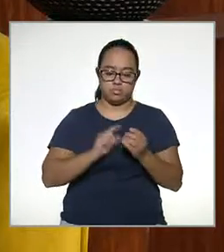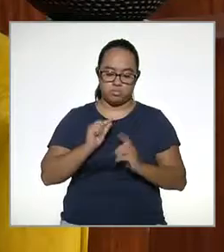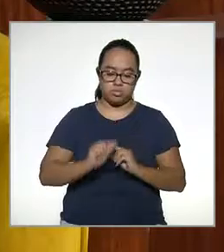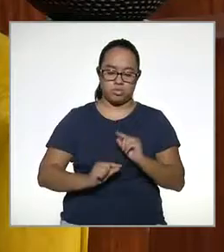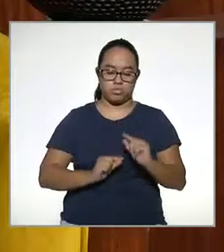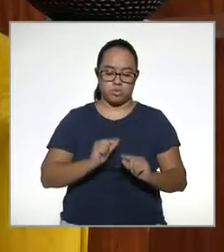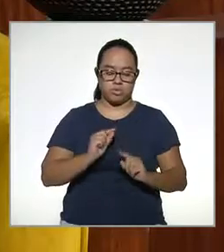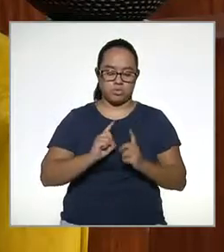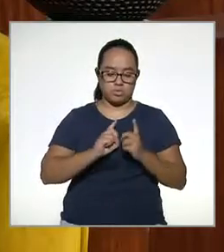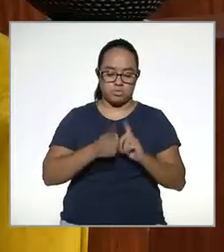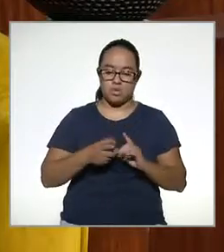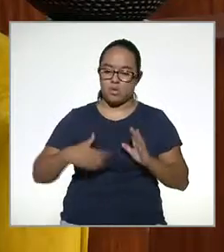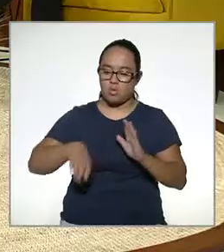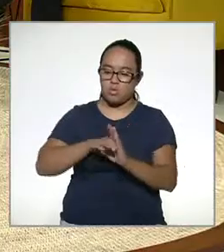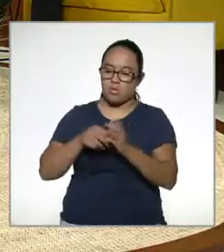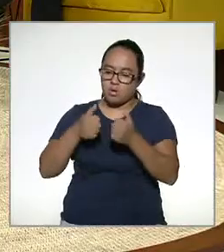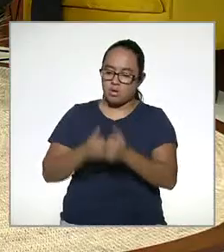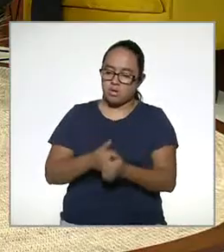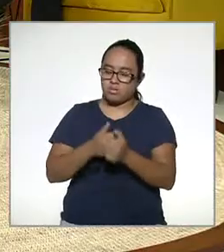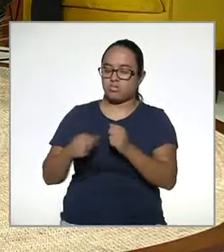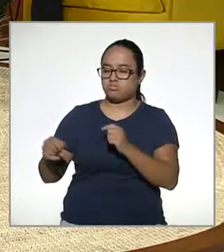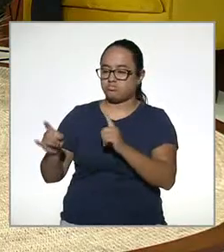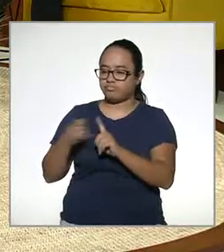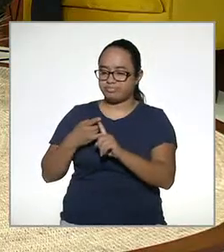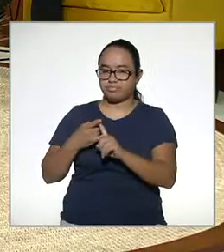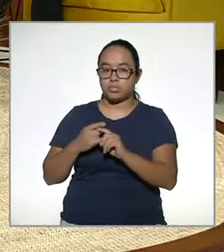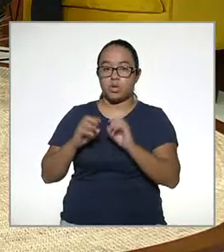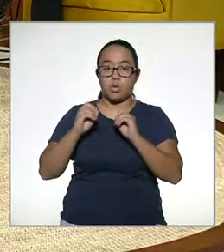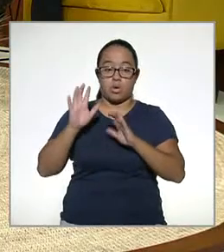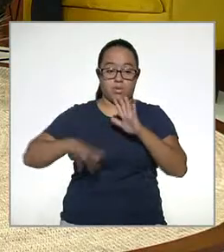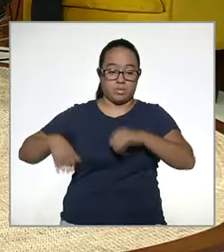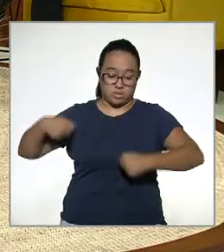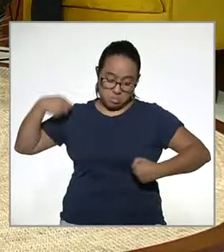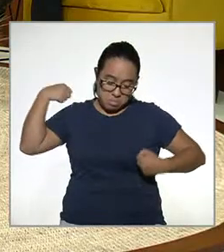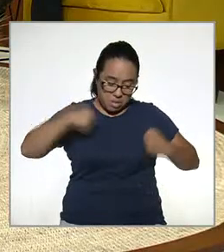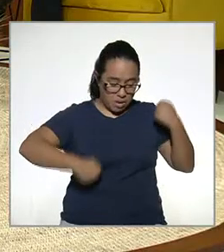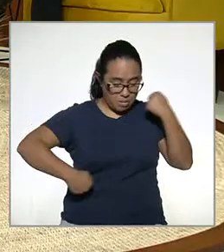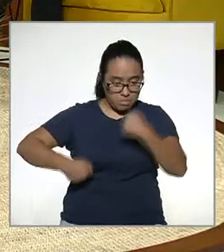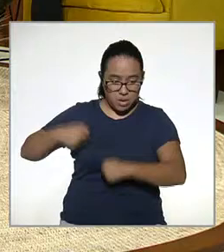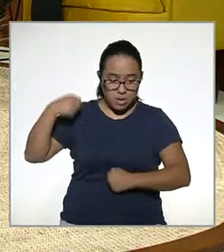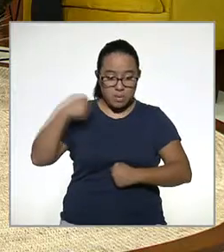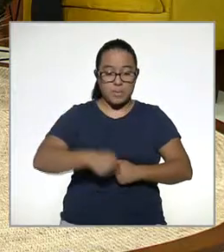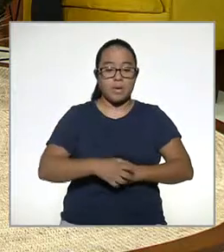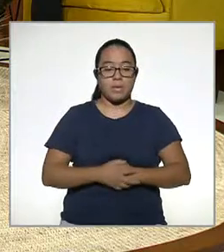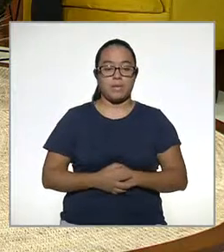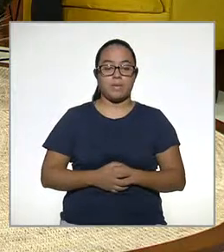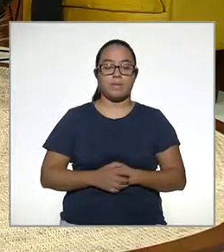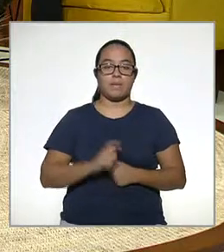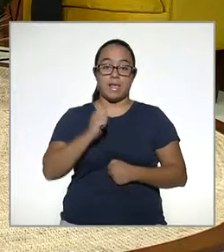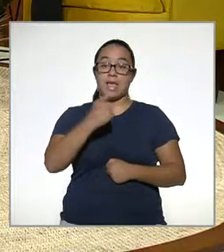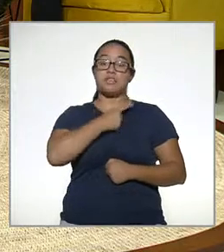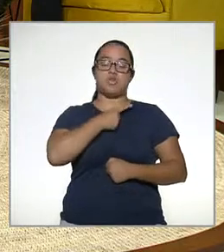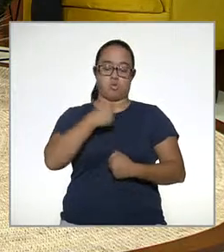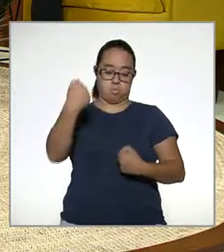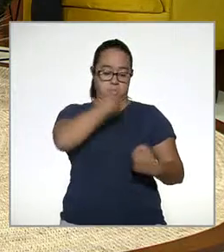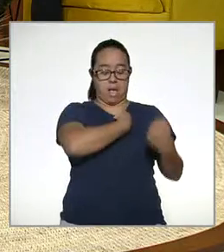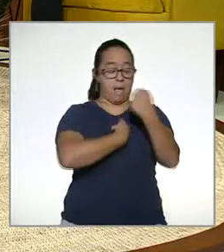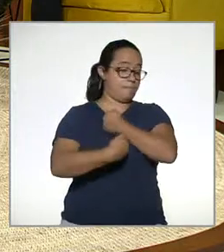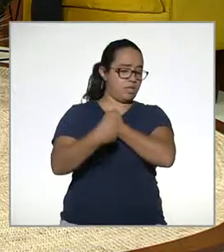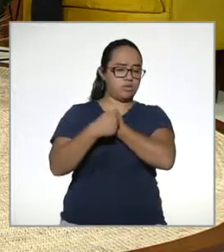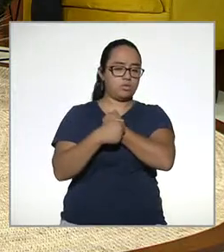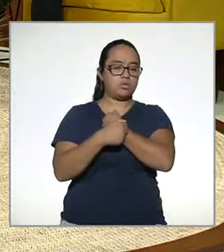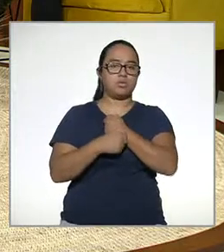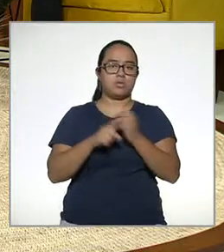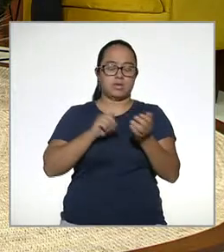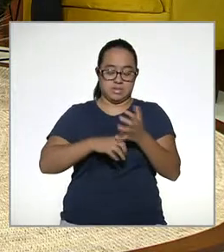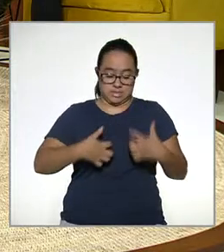¿no? Encerrados en sus cuartos. Y, bueno, esto de que se golpea, pues, también es, bueno, no es que se golpee él mismo, ¿no? Sino saca su